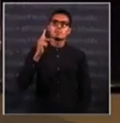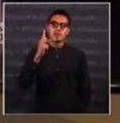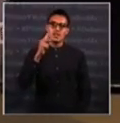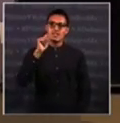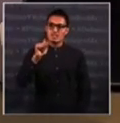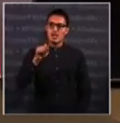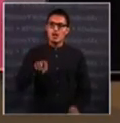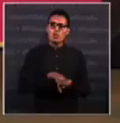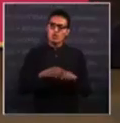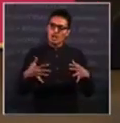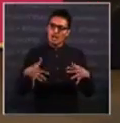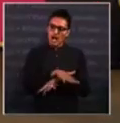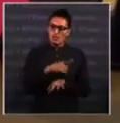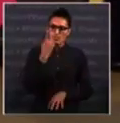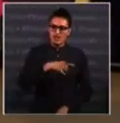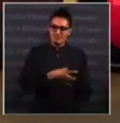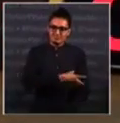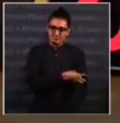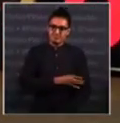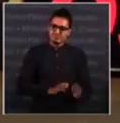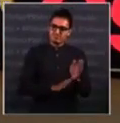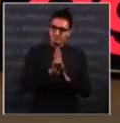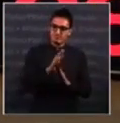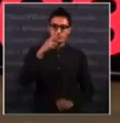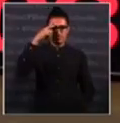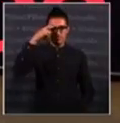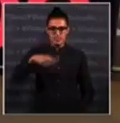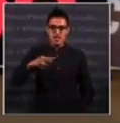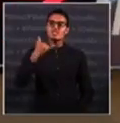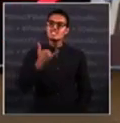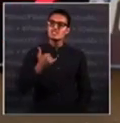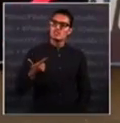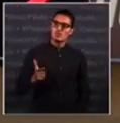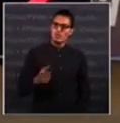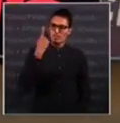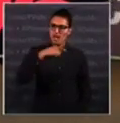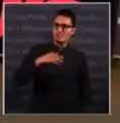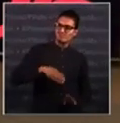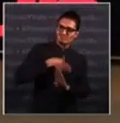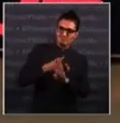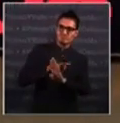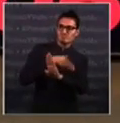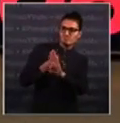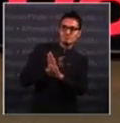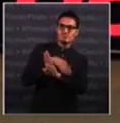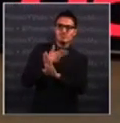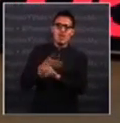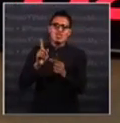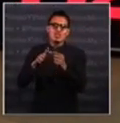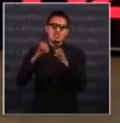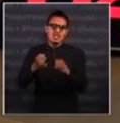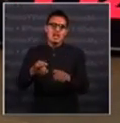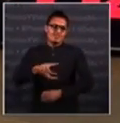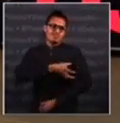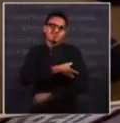la esperanza a México y a Guanajuato para combatir a raíz la